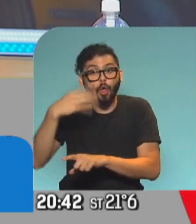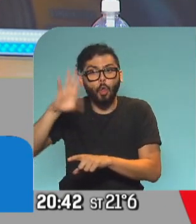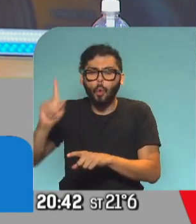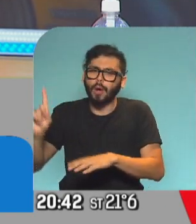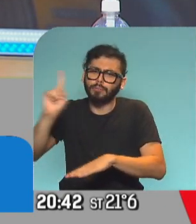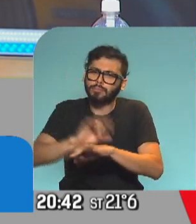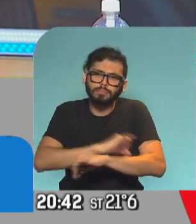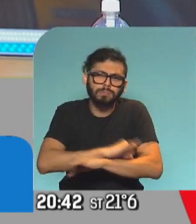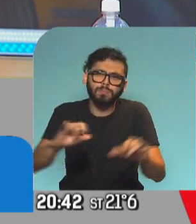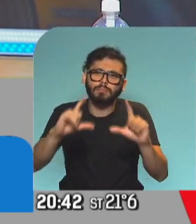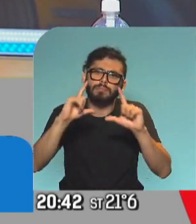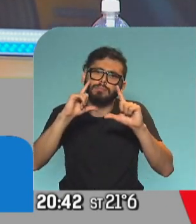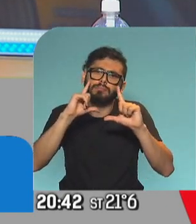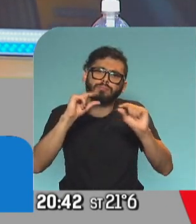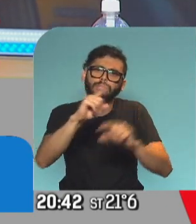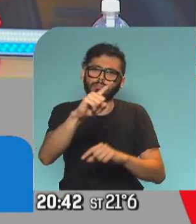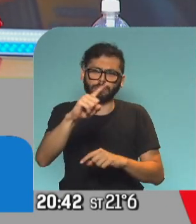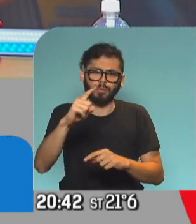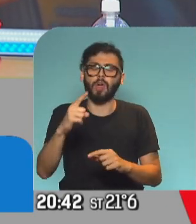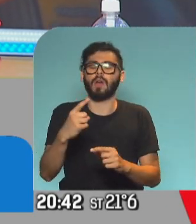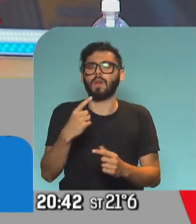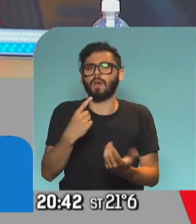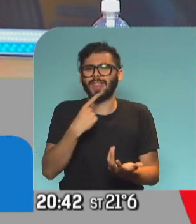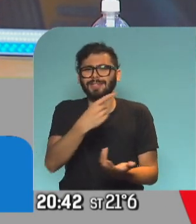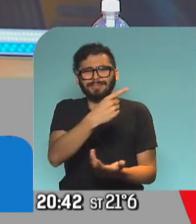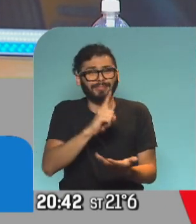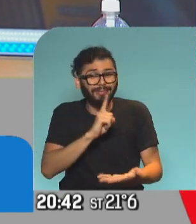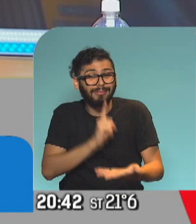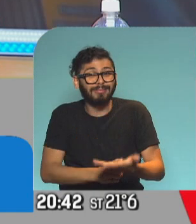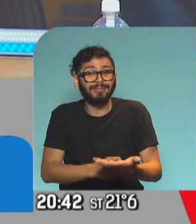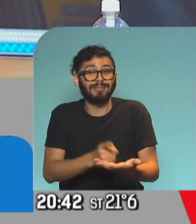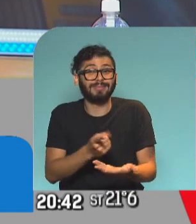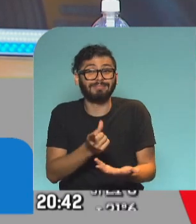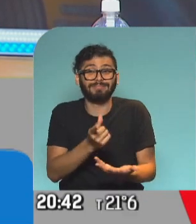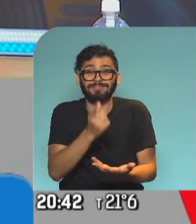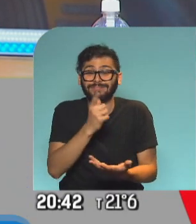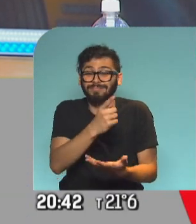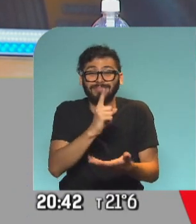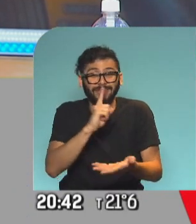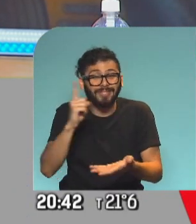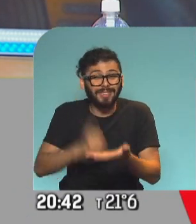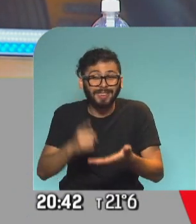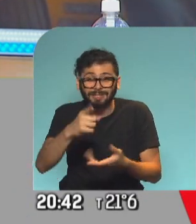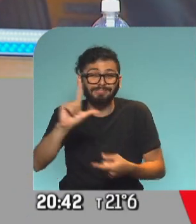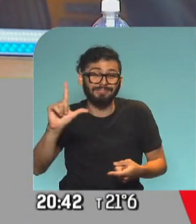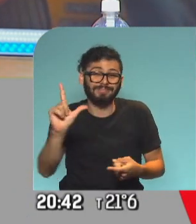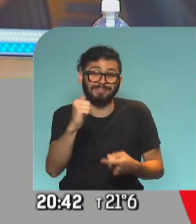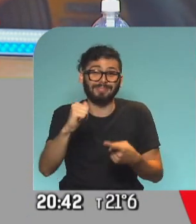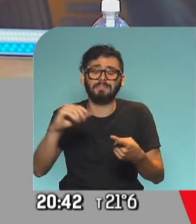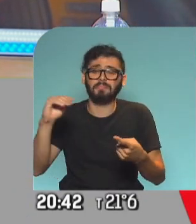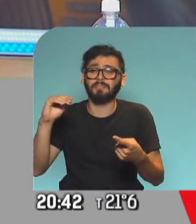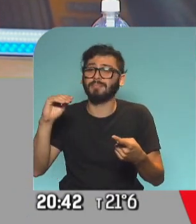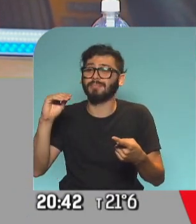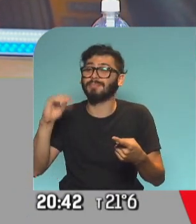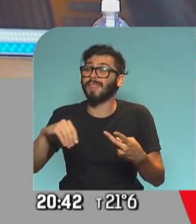una crítica muy fuerte a esto, que lo definieron como una medida hipócrita y la definieron como